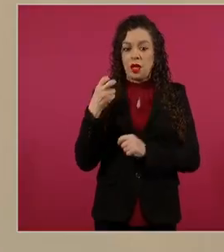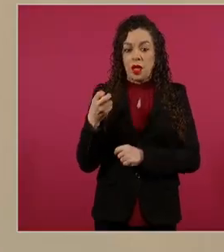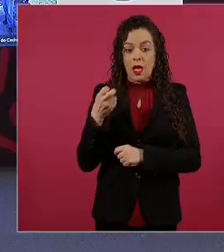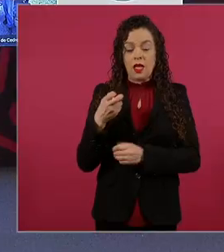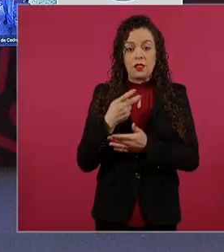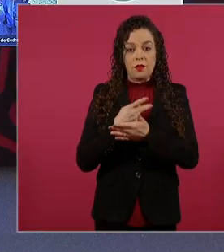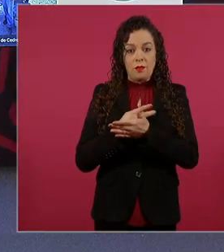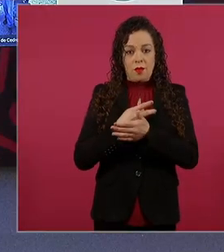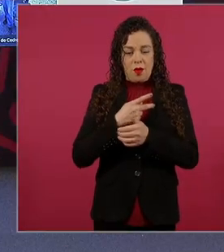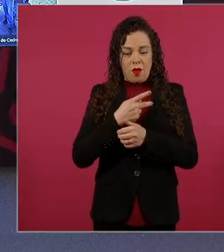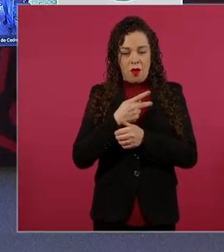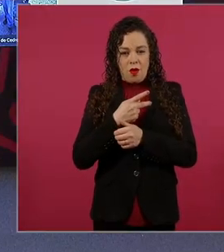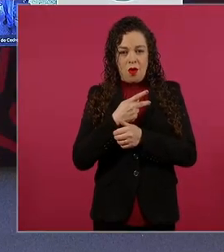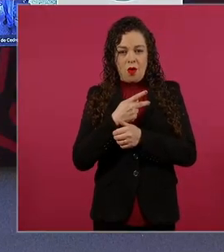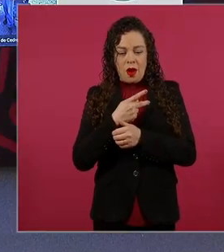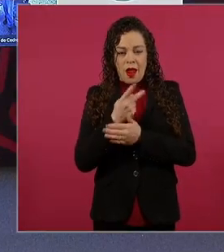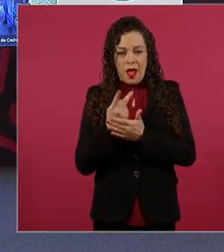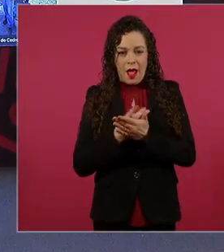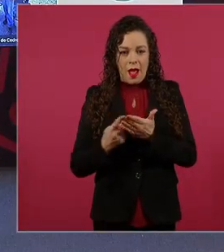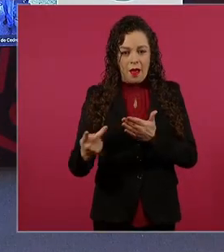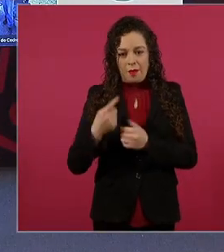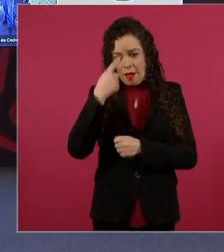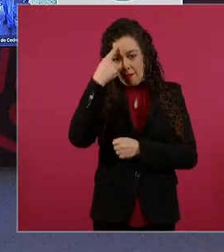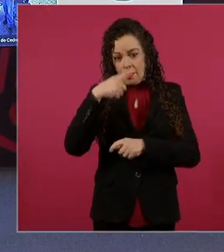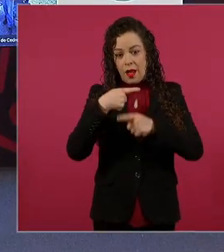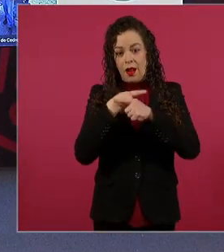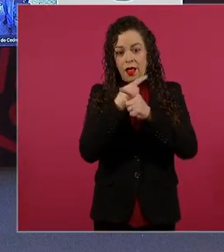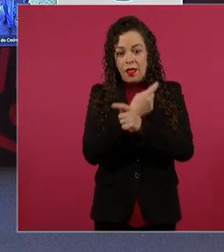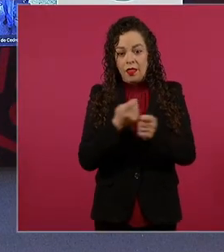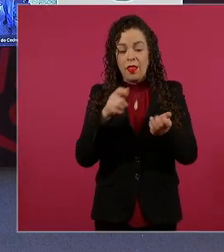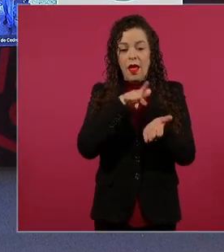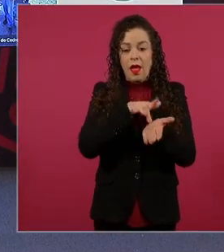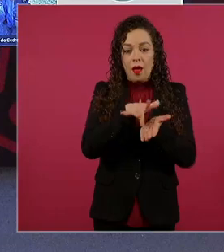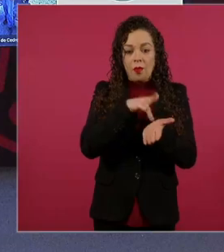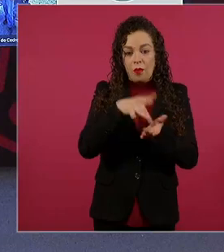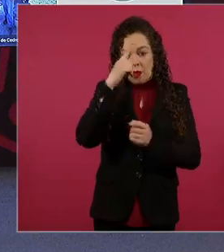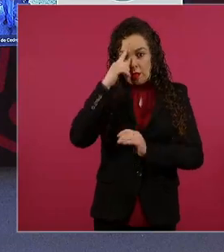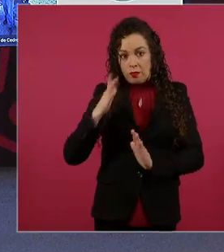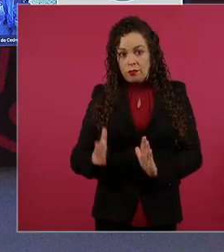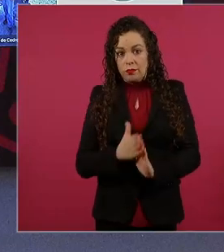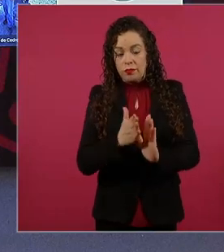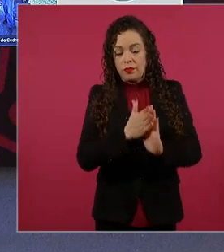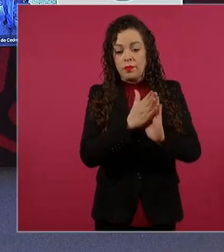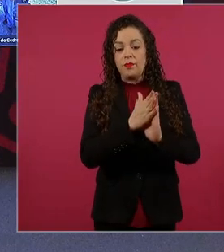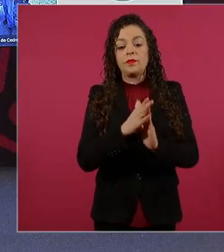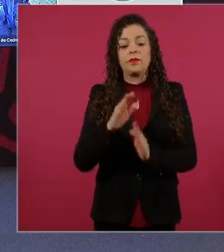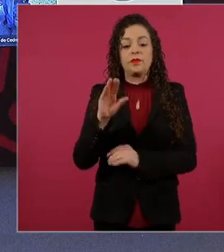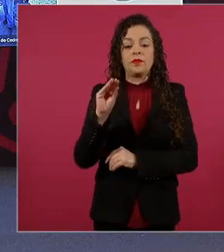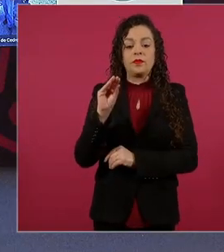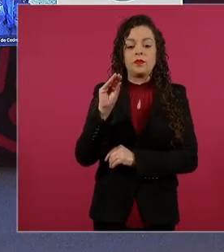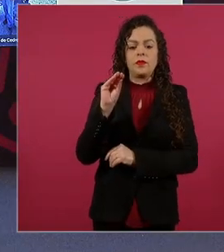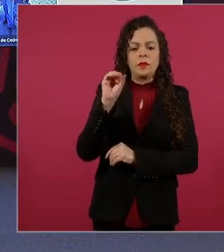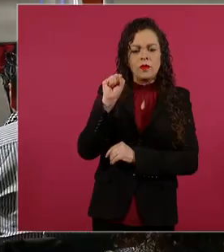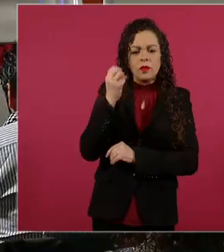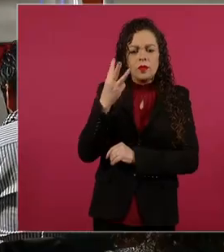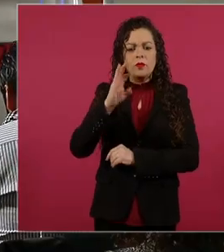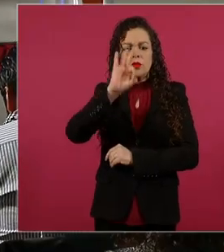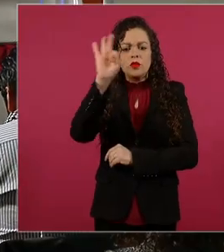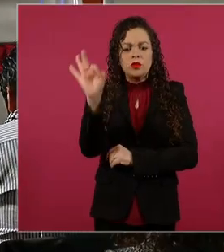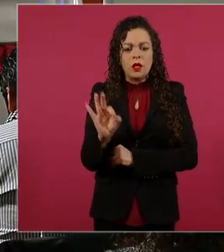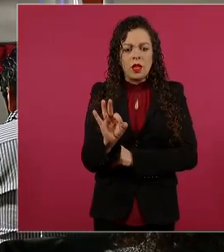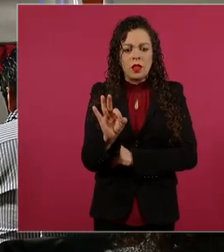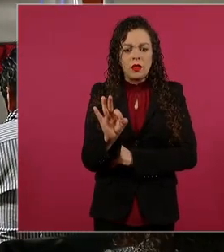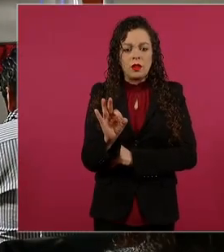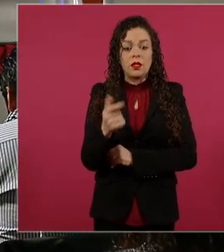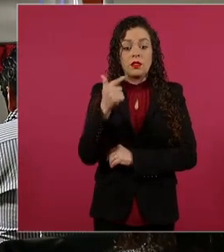se tiene un avance de 90… perdón, están en proceso 93 por ciento de los apoyos y ya concluidos